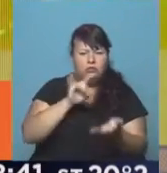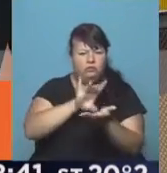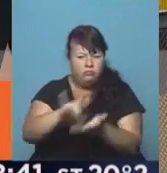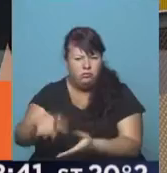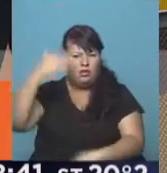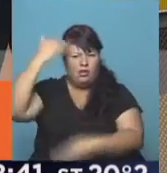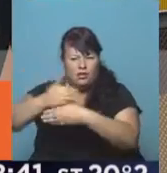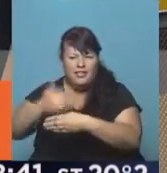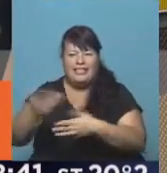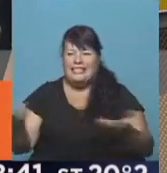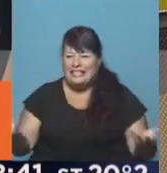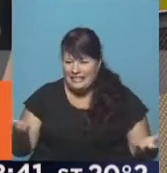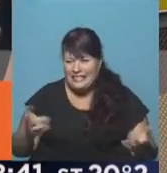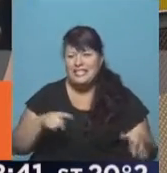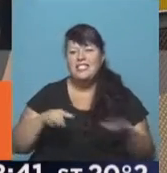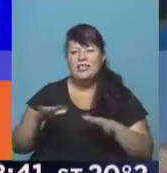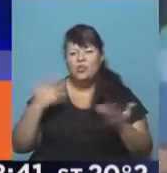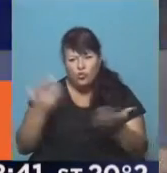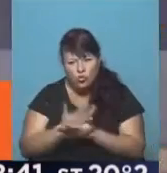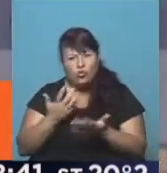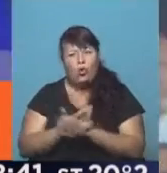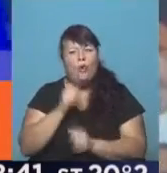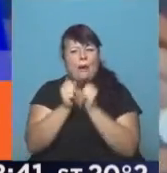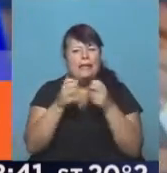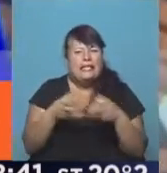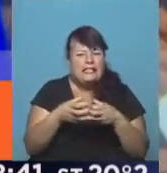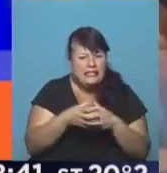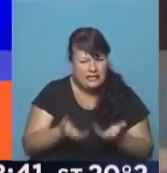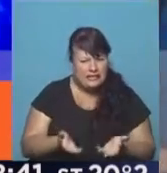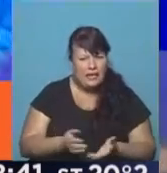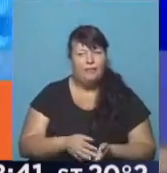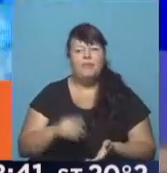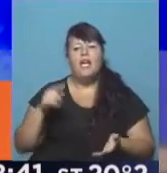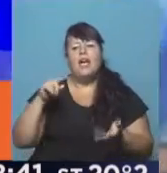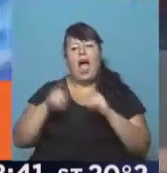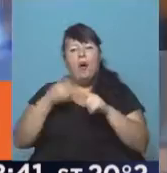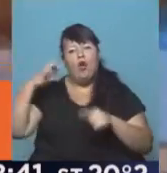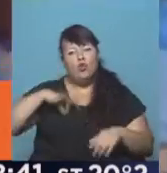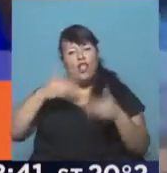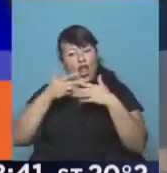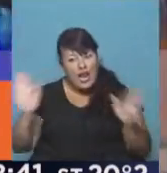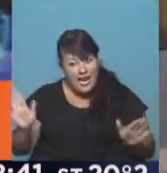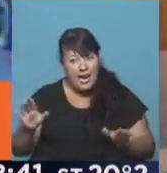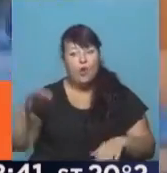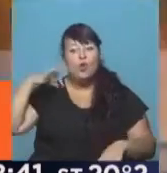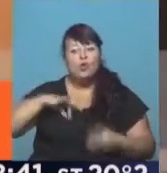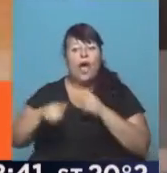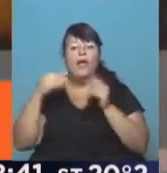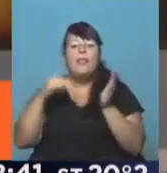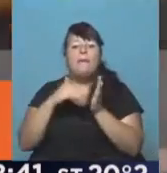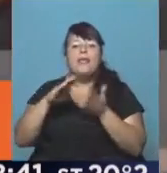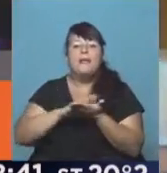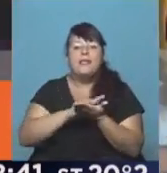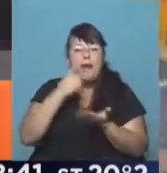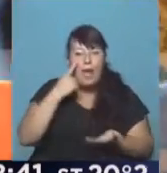digamos este en situaciones de agonía de la pequeña y mediana empresa el tema de las paritarias libres es el tema su salario acorde a la canasta familiar